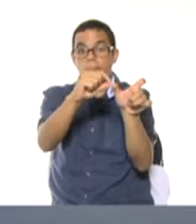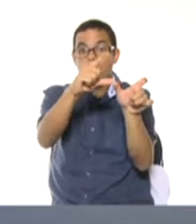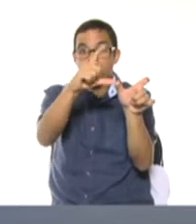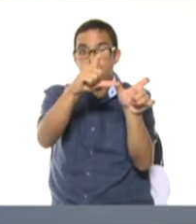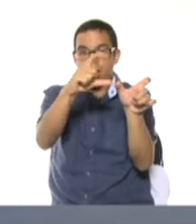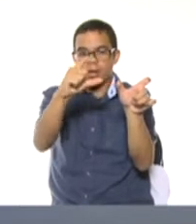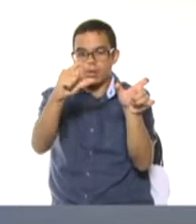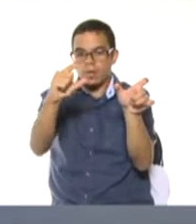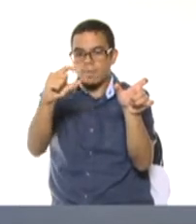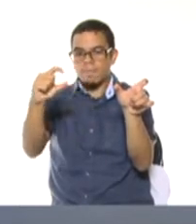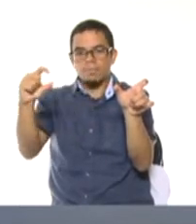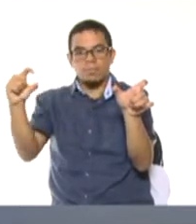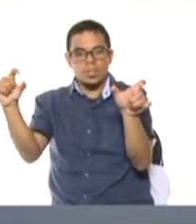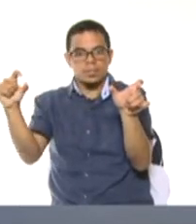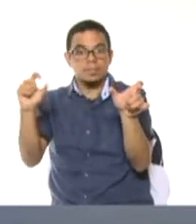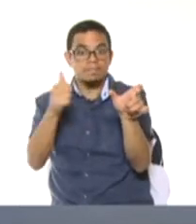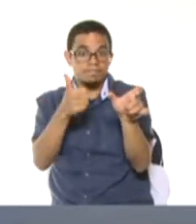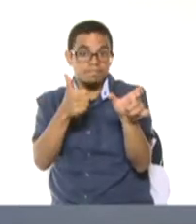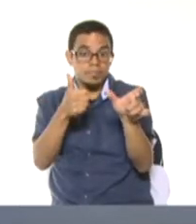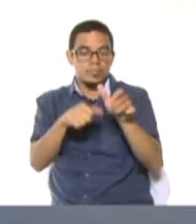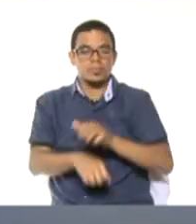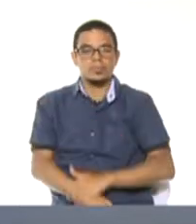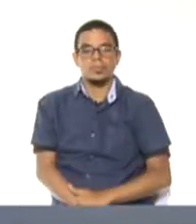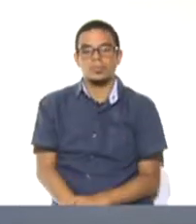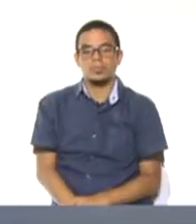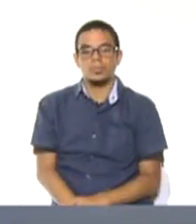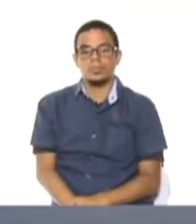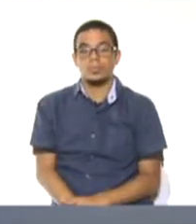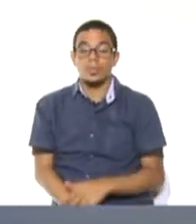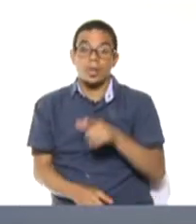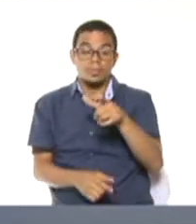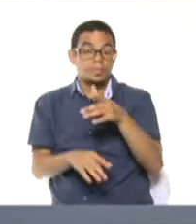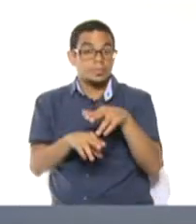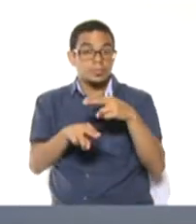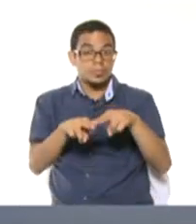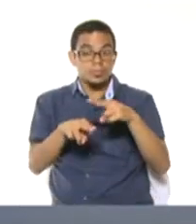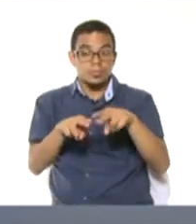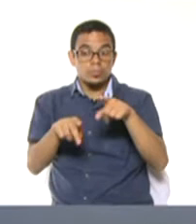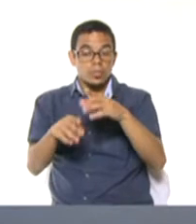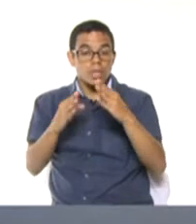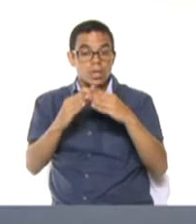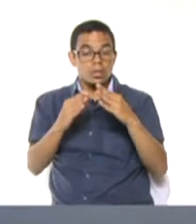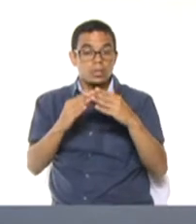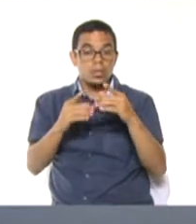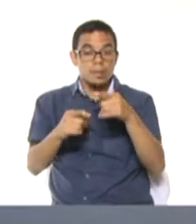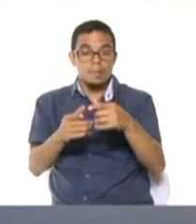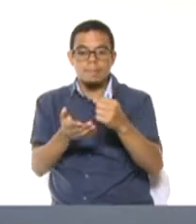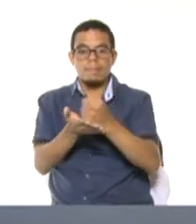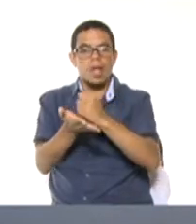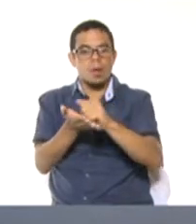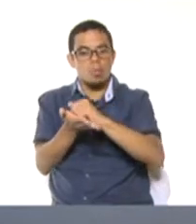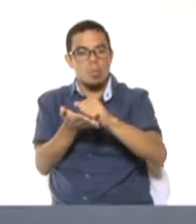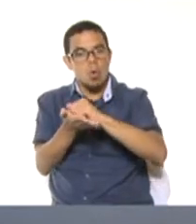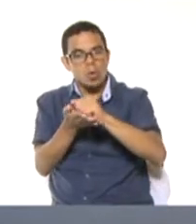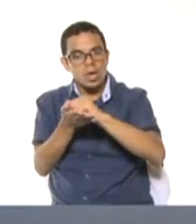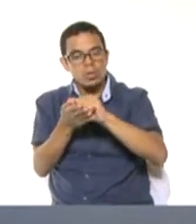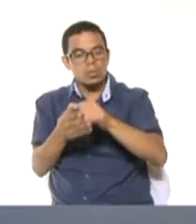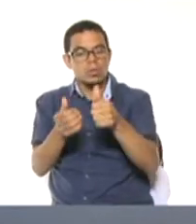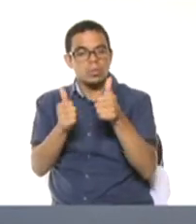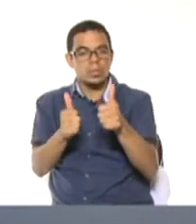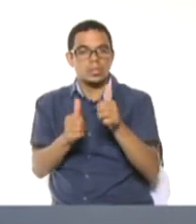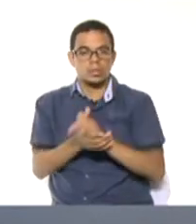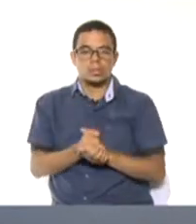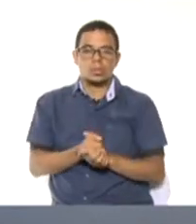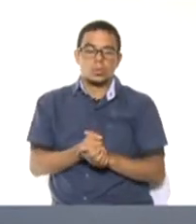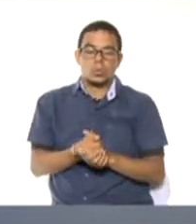También es importante recalcarle a nuestros niños y niñas que están en casa el uso correcto y adecuado del borrador. Sin